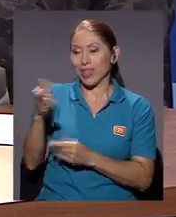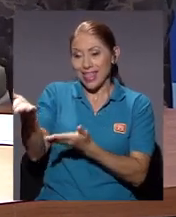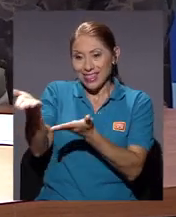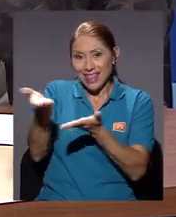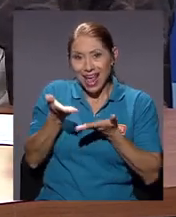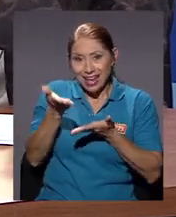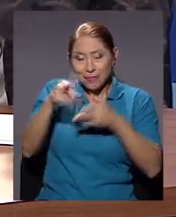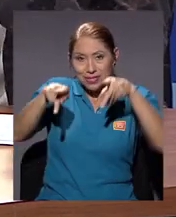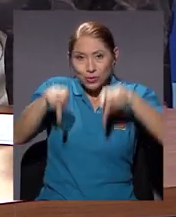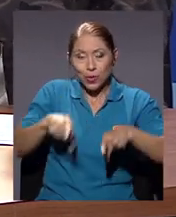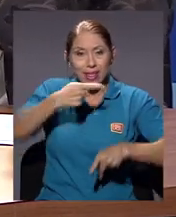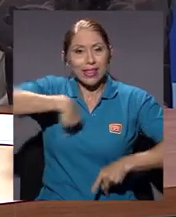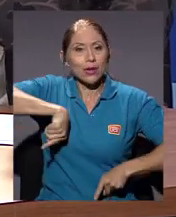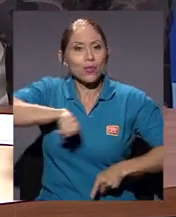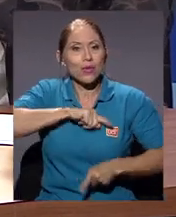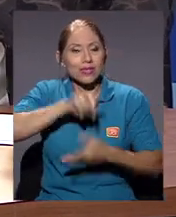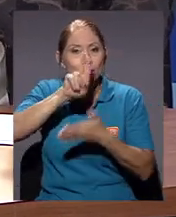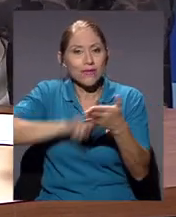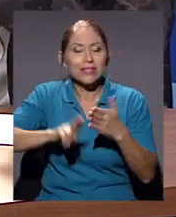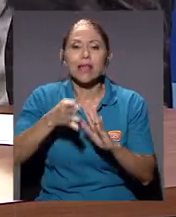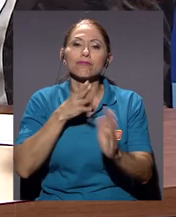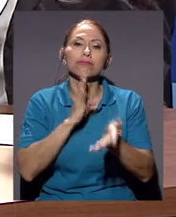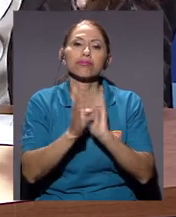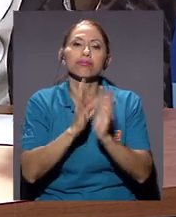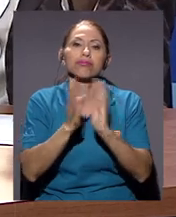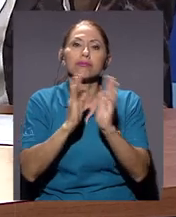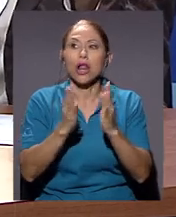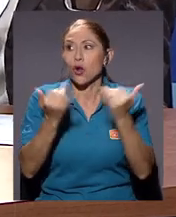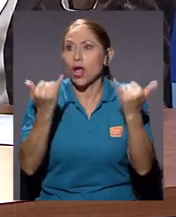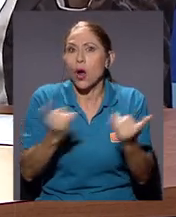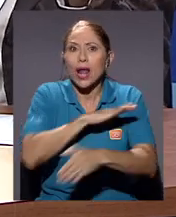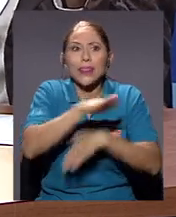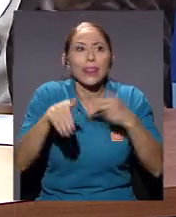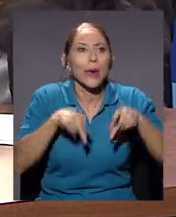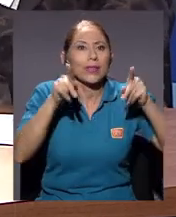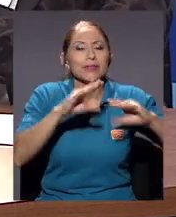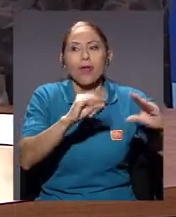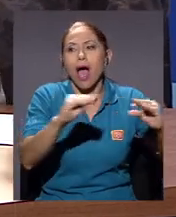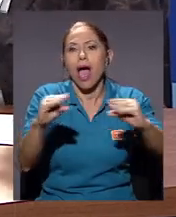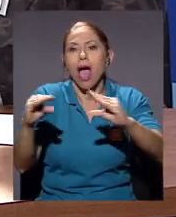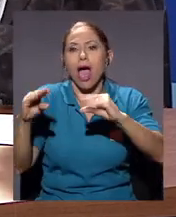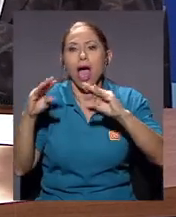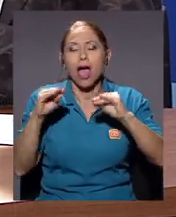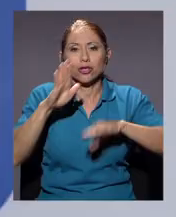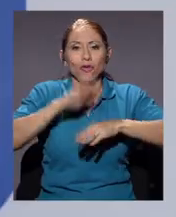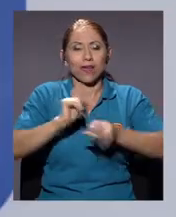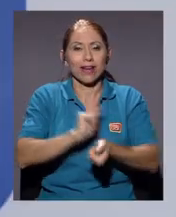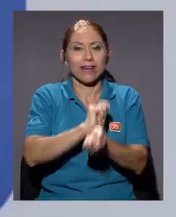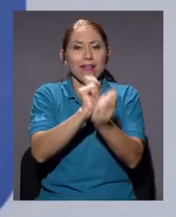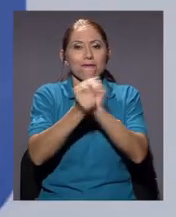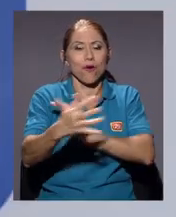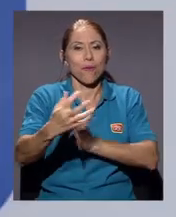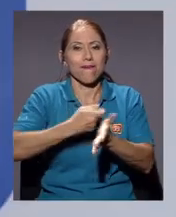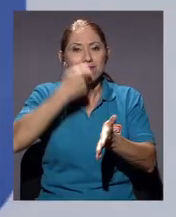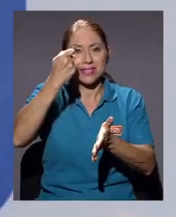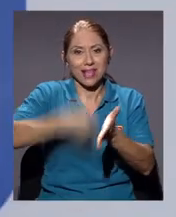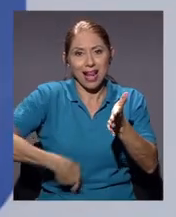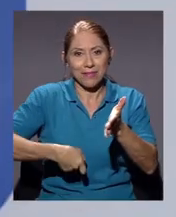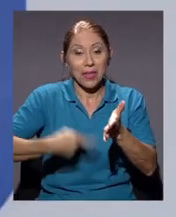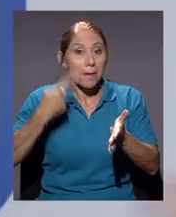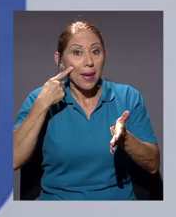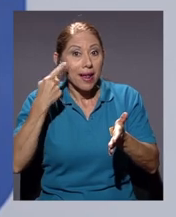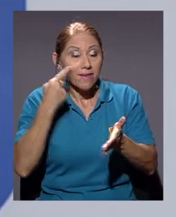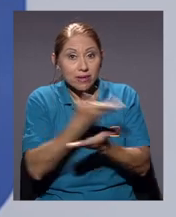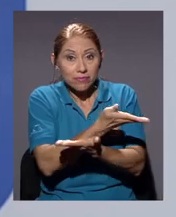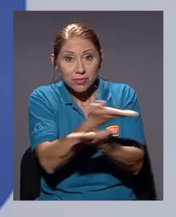nuestra universidad con quien podamos conversar un poco sobre lo que todo el mundo habla en este momento que es la reforma fiscal para tratar de ver si